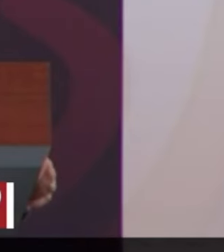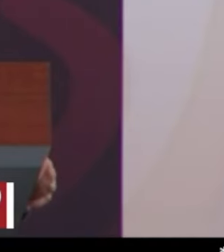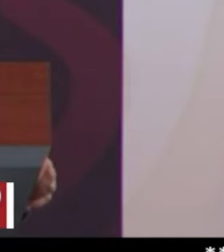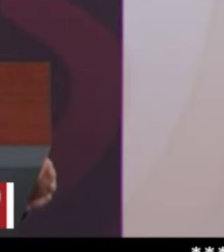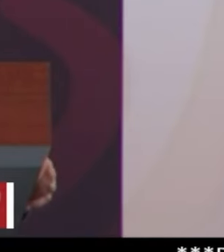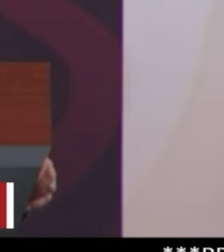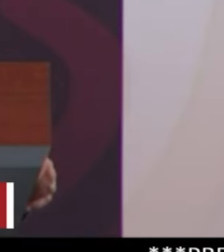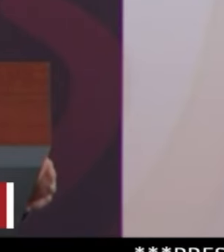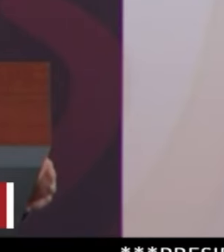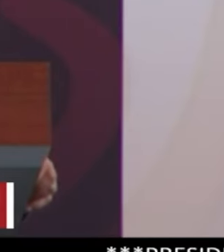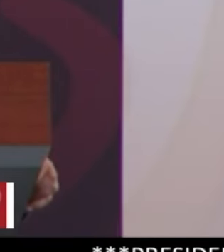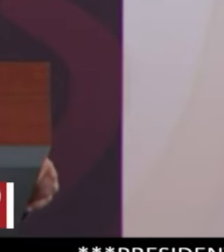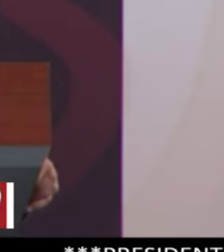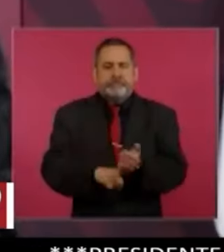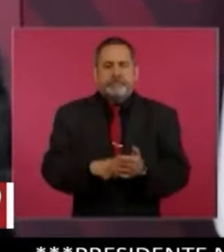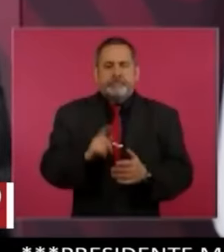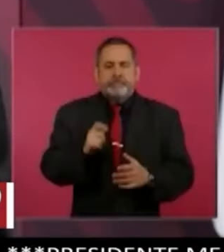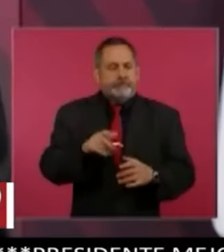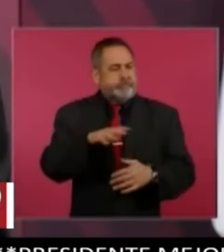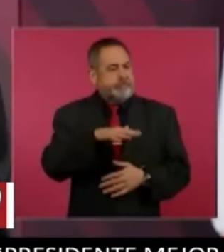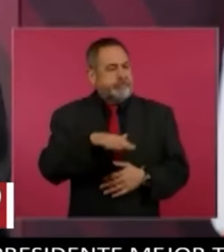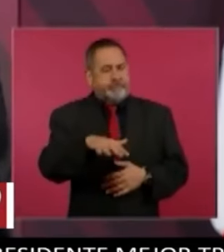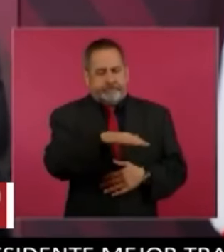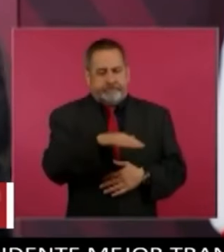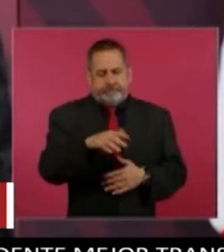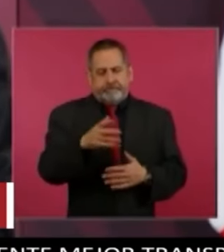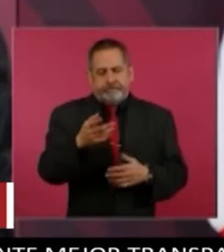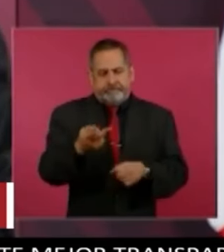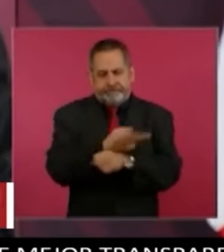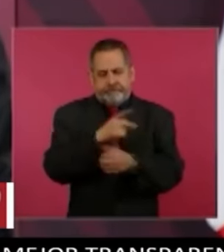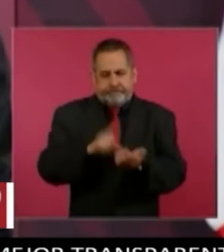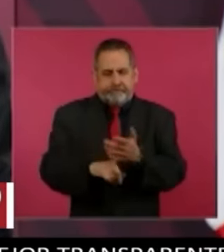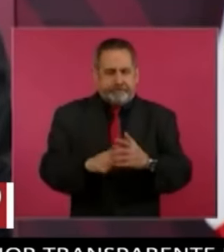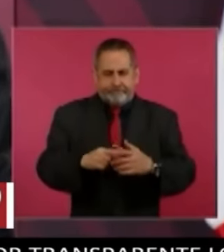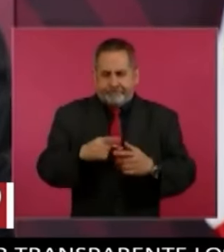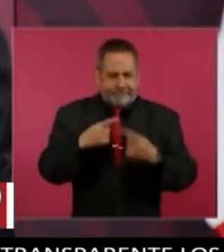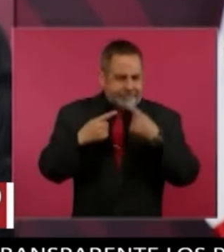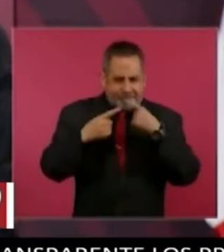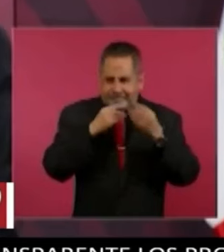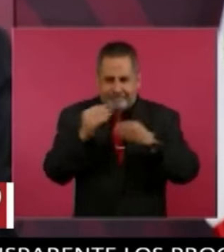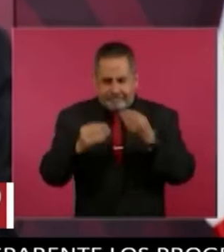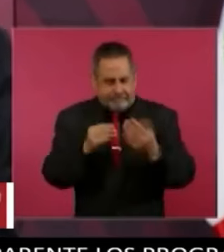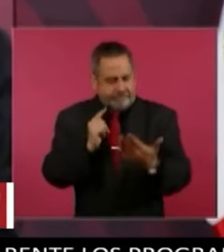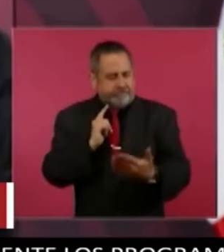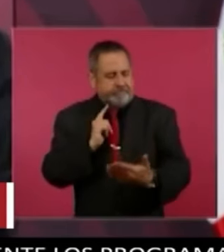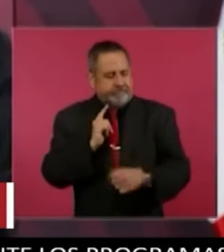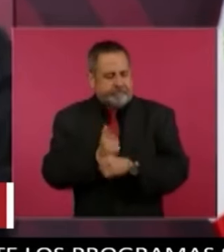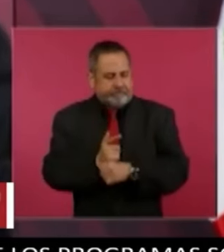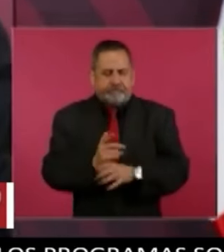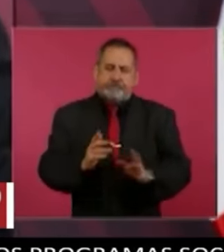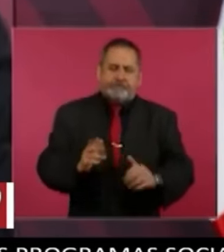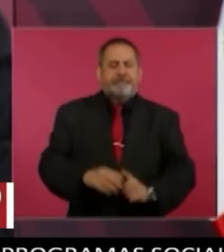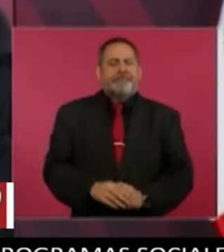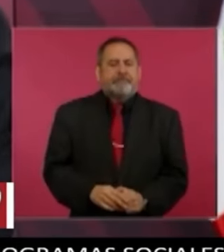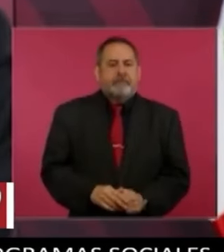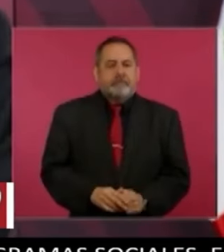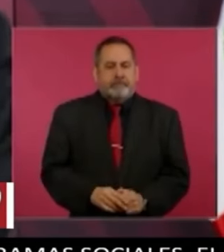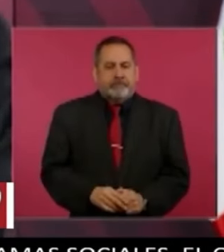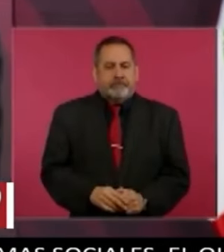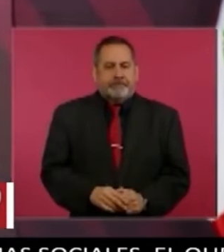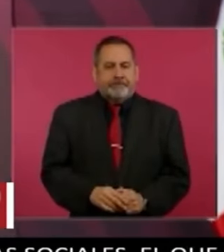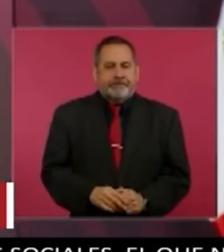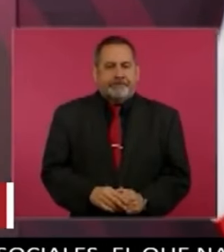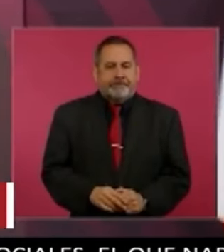golpe de estado técnico, lo interesante es saber por qué insiste en esa